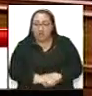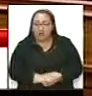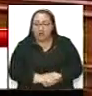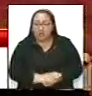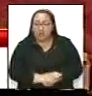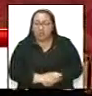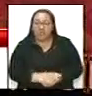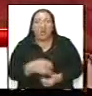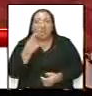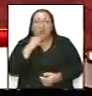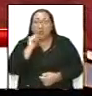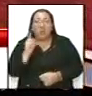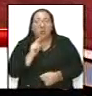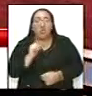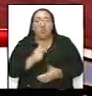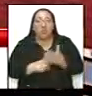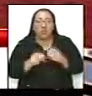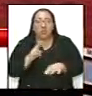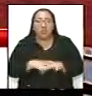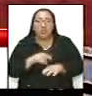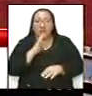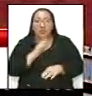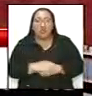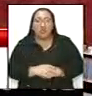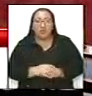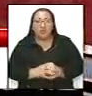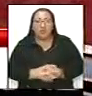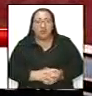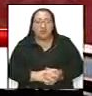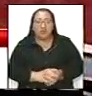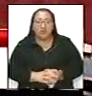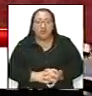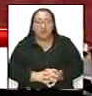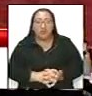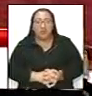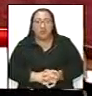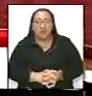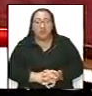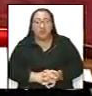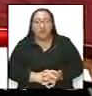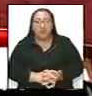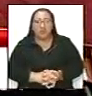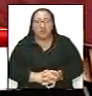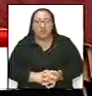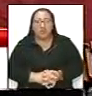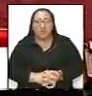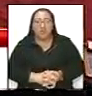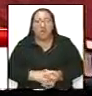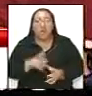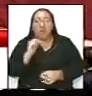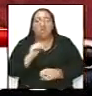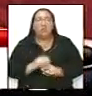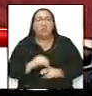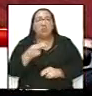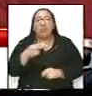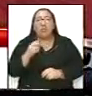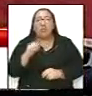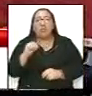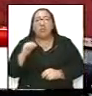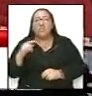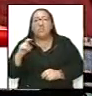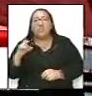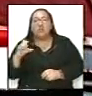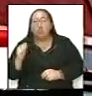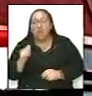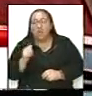hombre y mujer, sino como lo que se habla en el ámbito internacional, abarcando a intersexuales, no binarios,